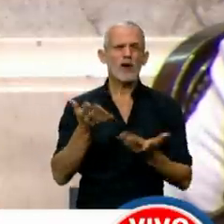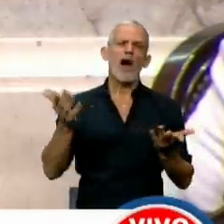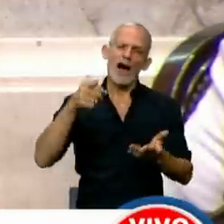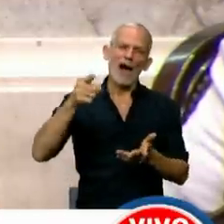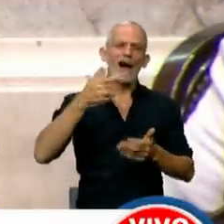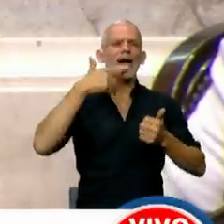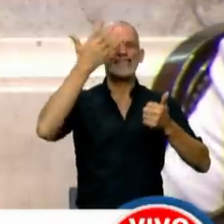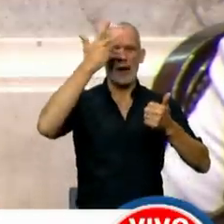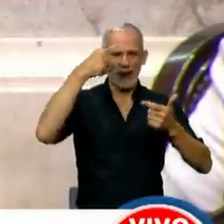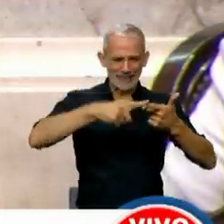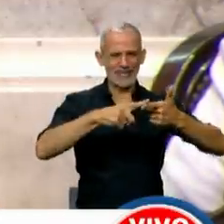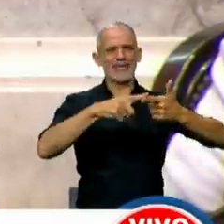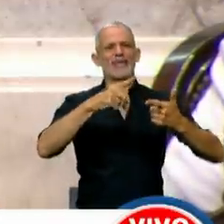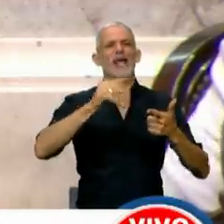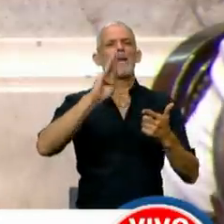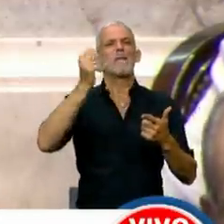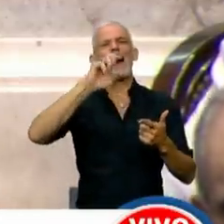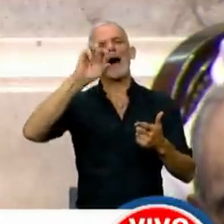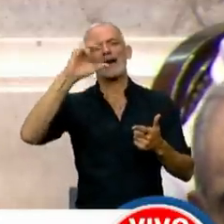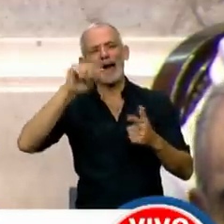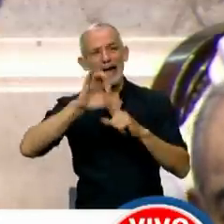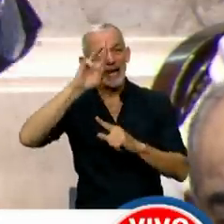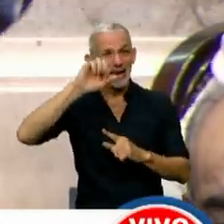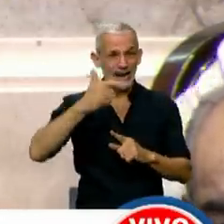está san martín ahí está barranqueras